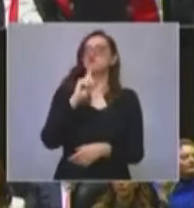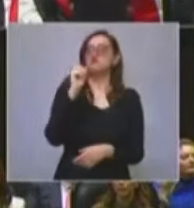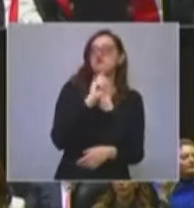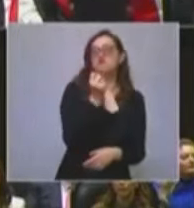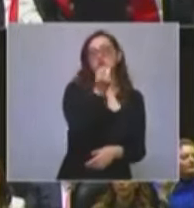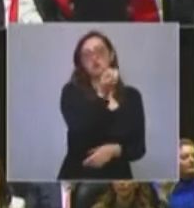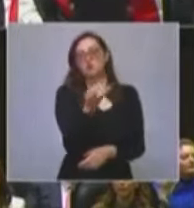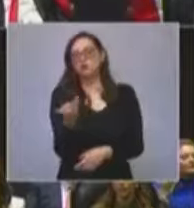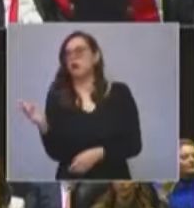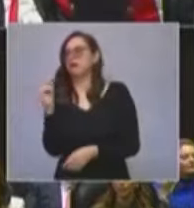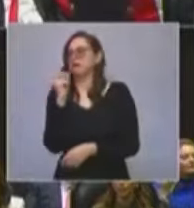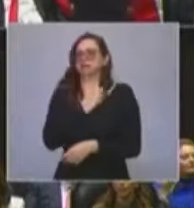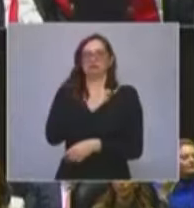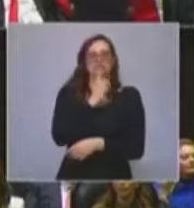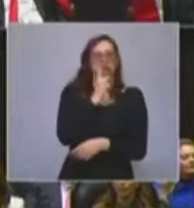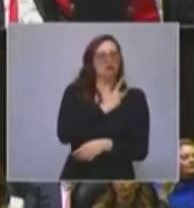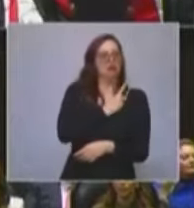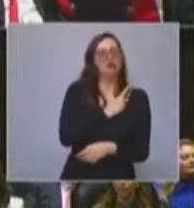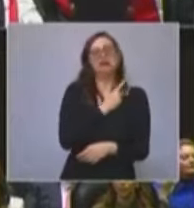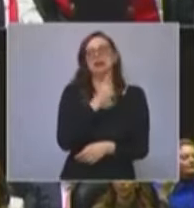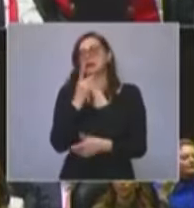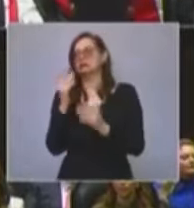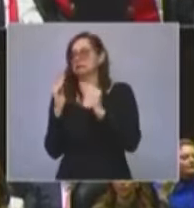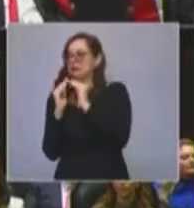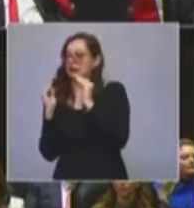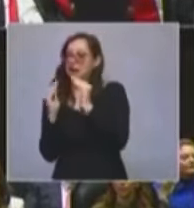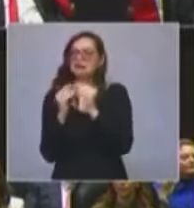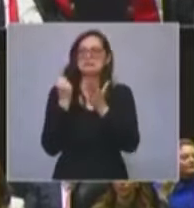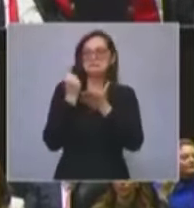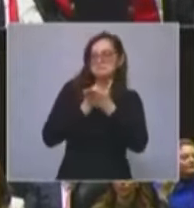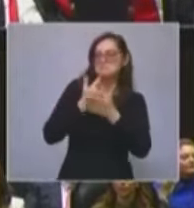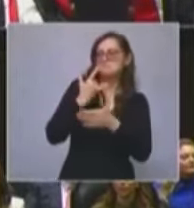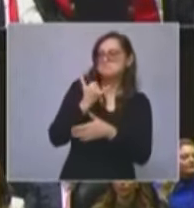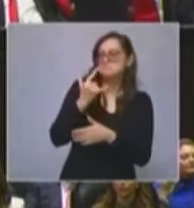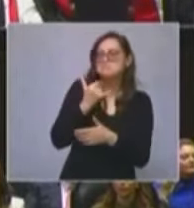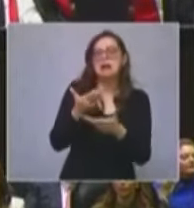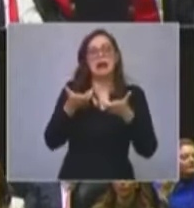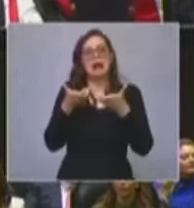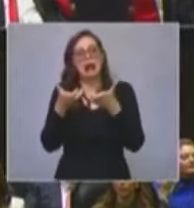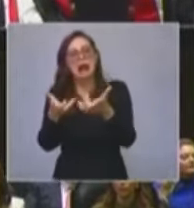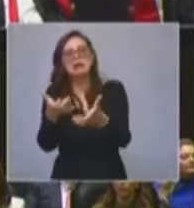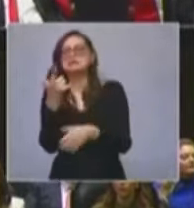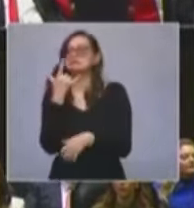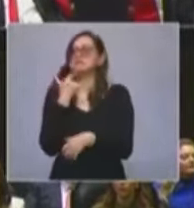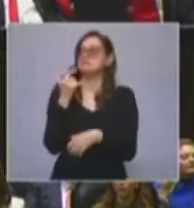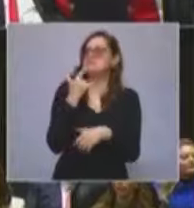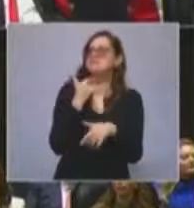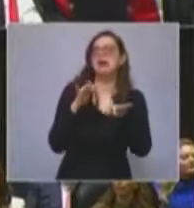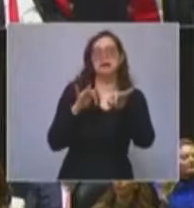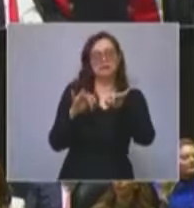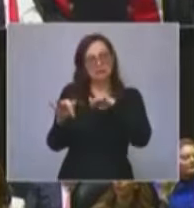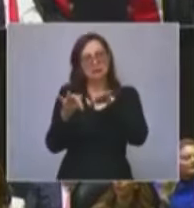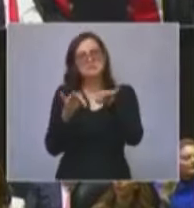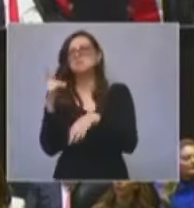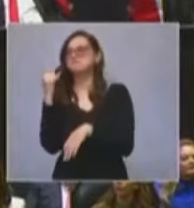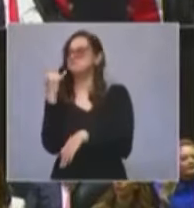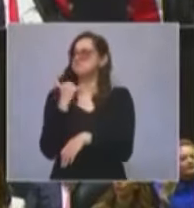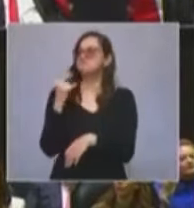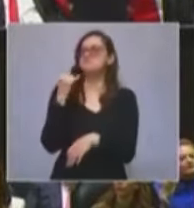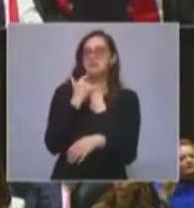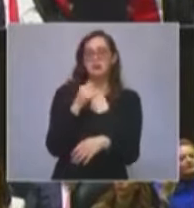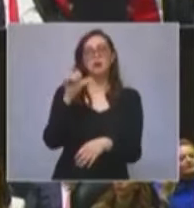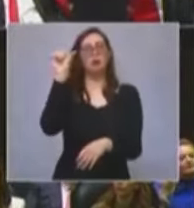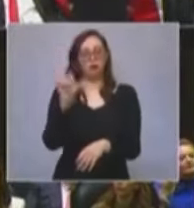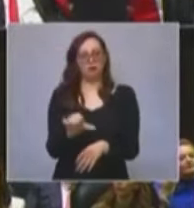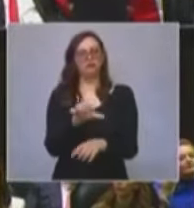a la corona que pidiera Perdón perdón por los abusos cometidos durante la colonización Pues todo este revuelo causó que no se le invitara a